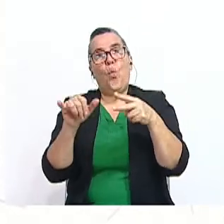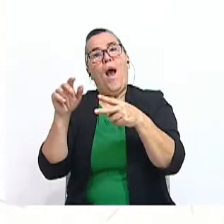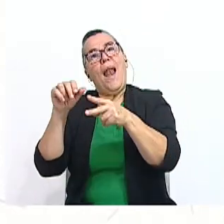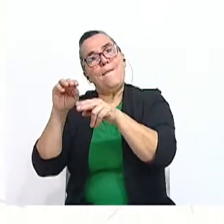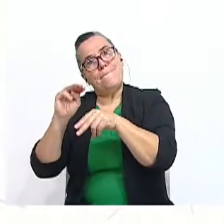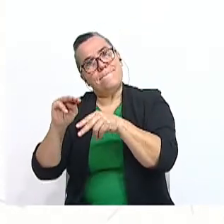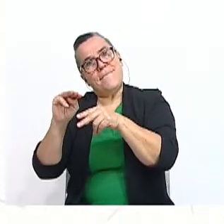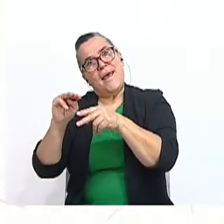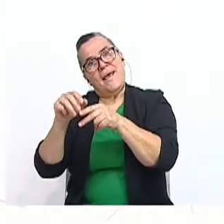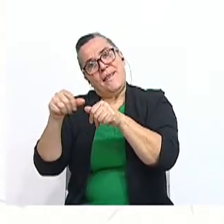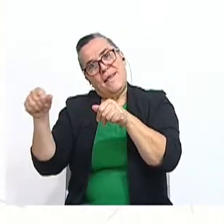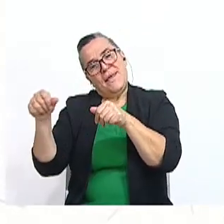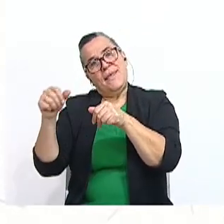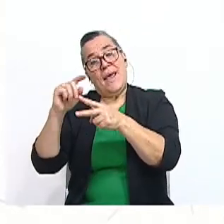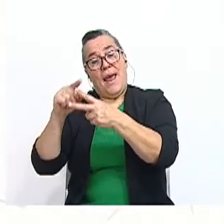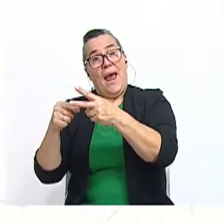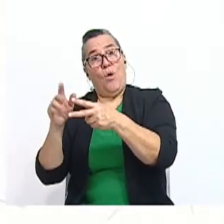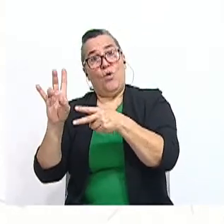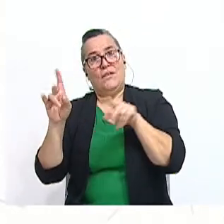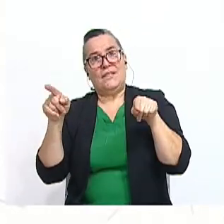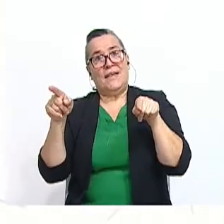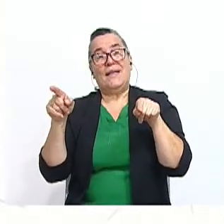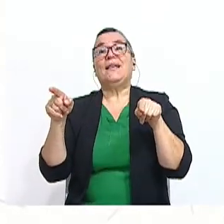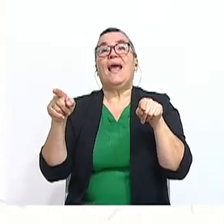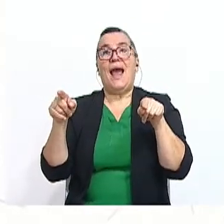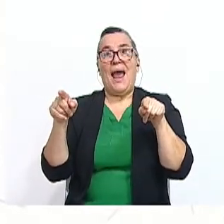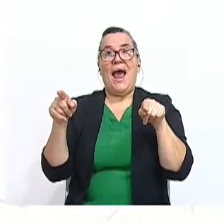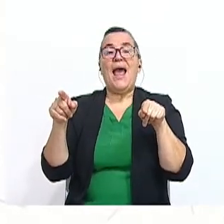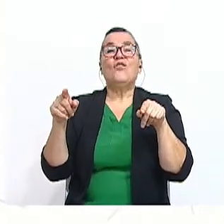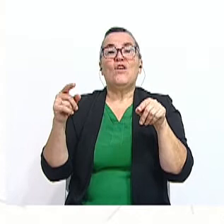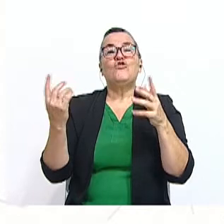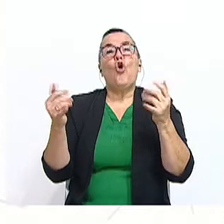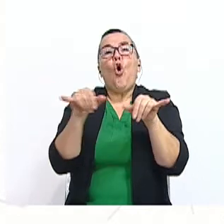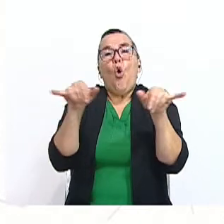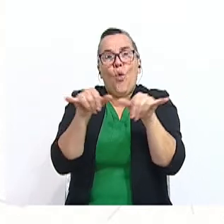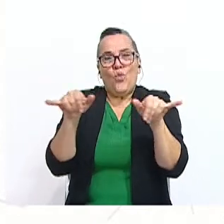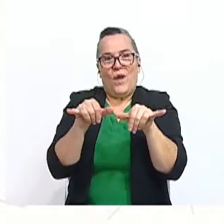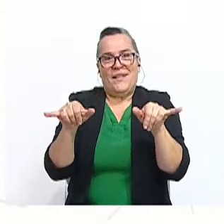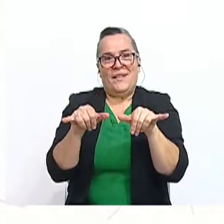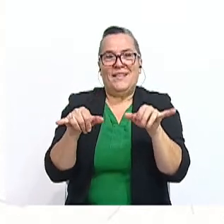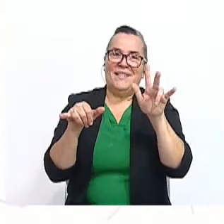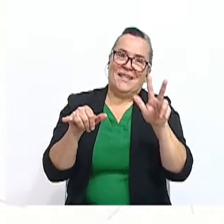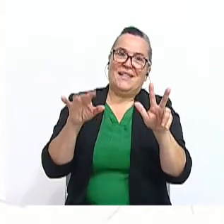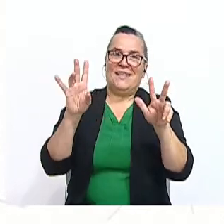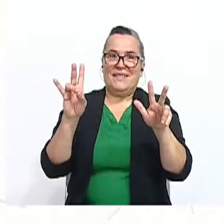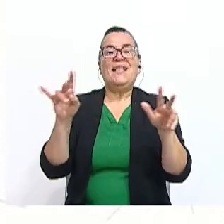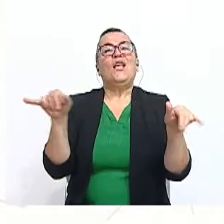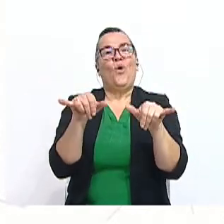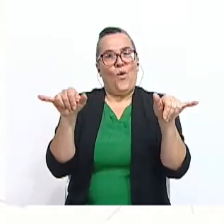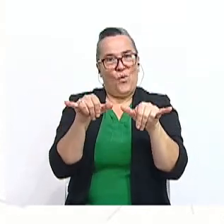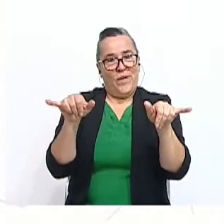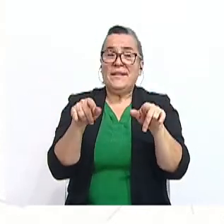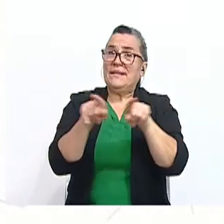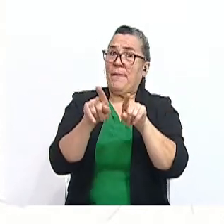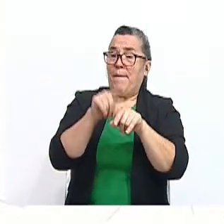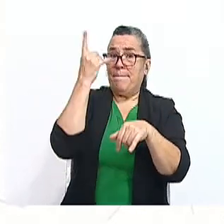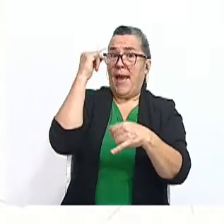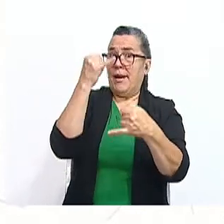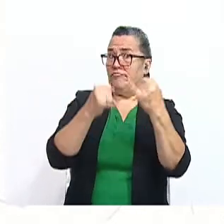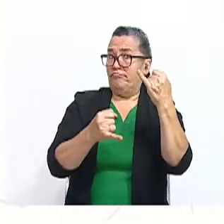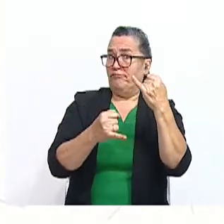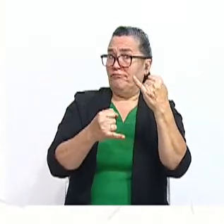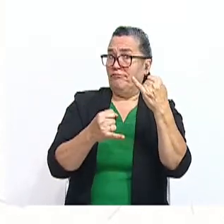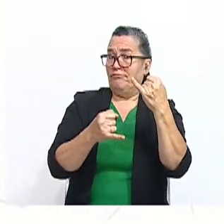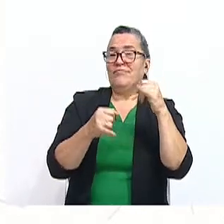ángulo 7, y el ángulo 3, por ende, es congruente al ángulo 7. ¿De acuerdo? Y para terminar y no